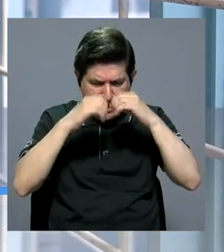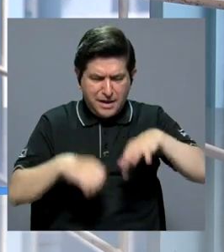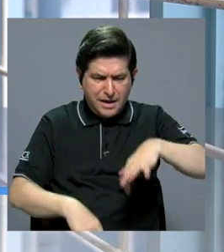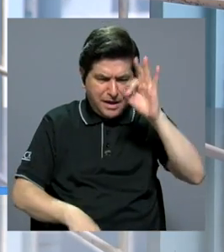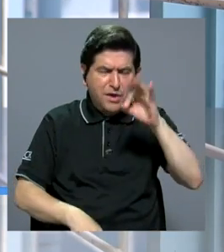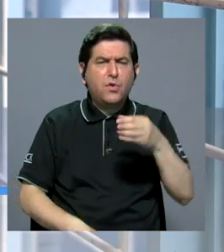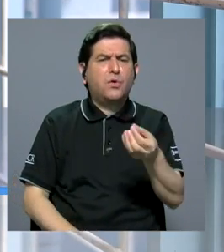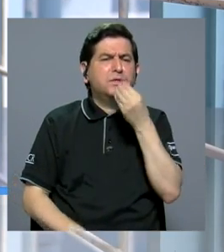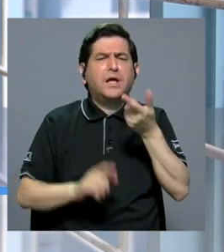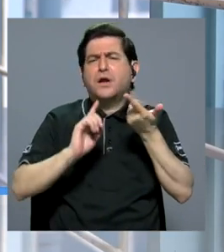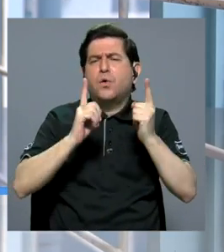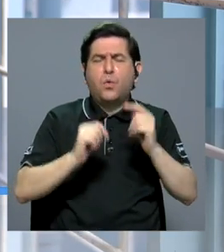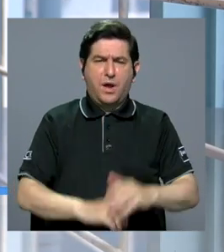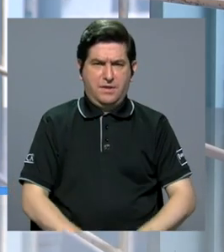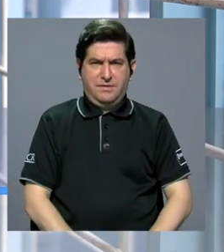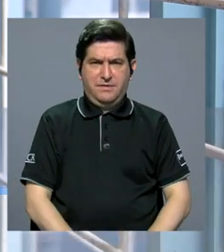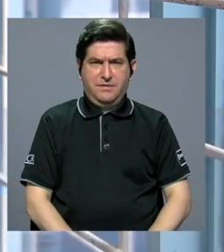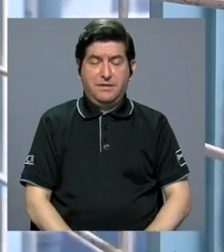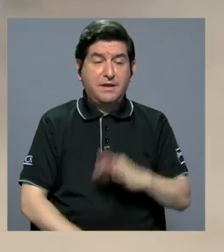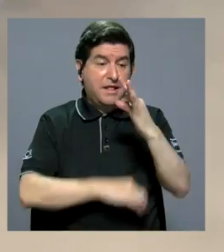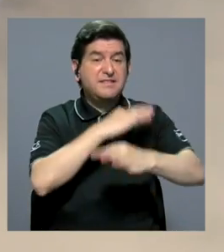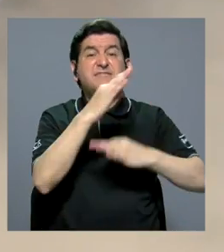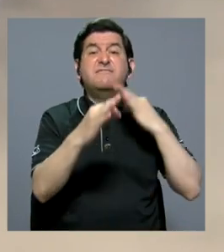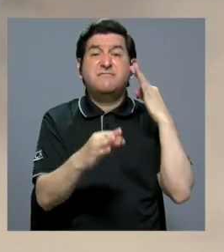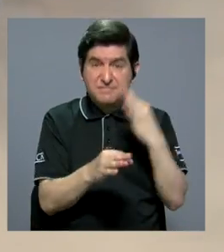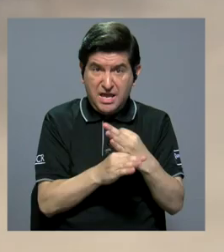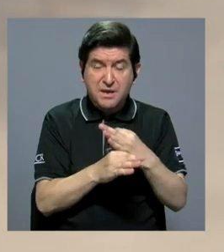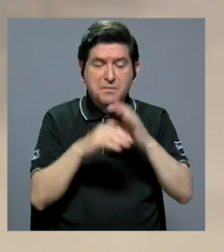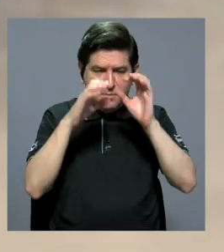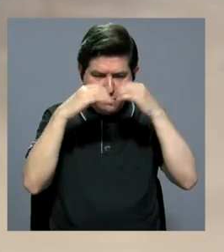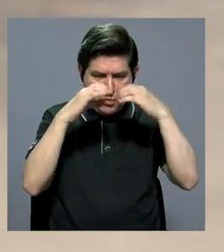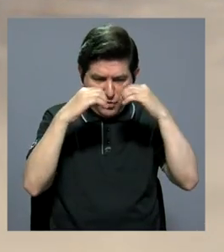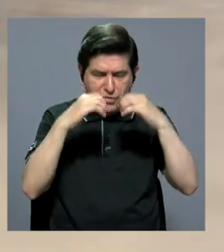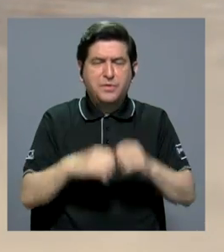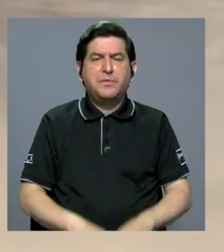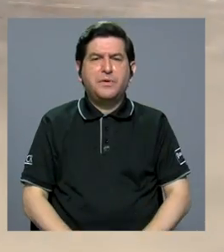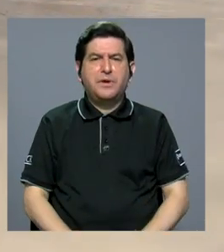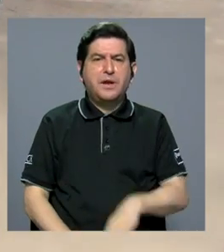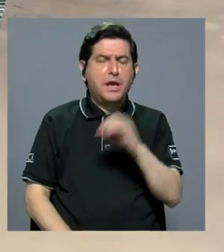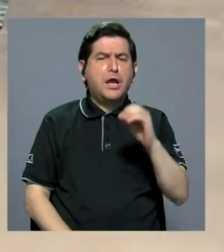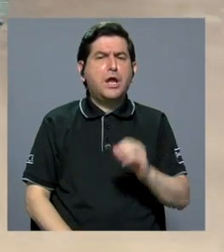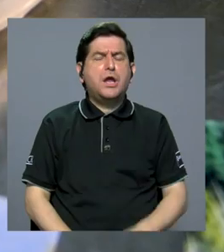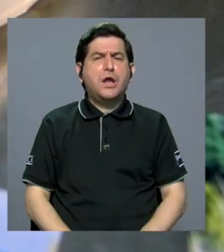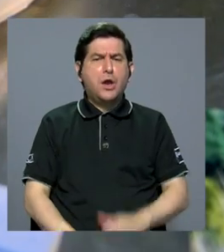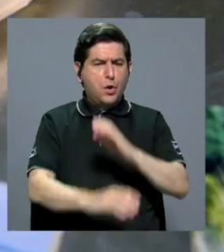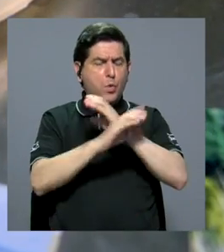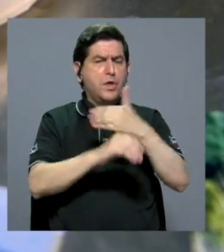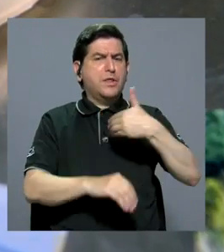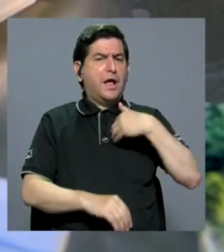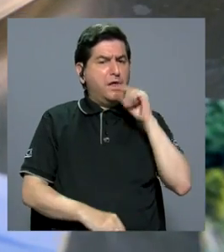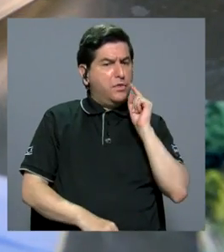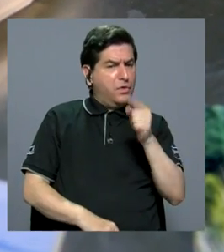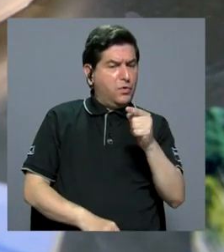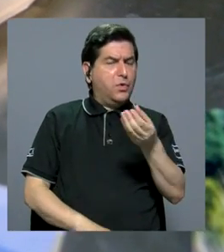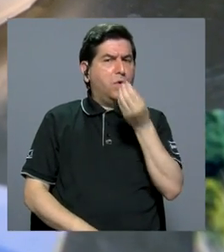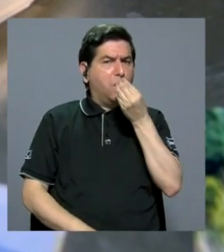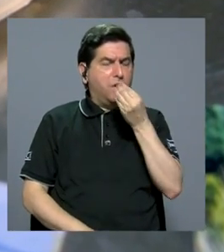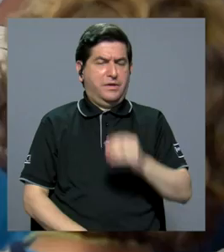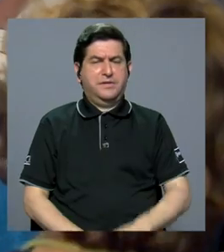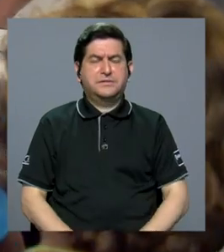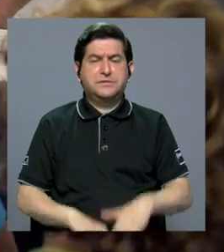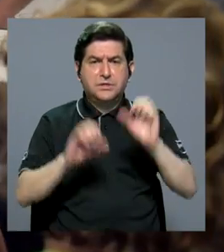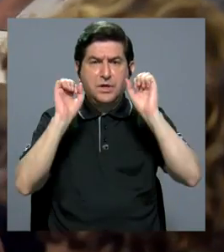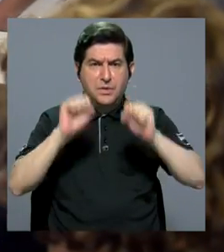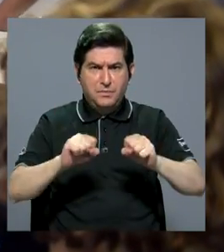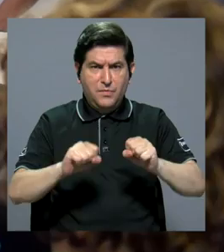podrían encontrar en los alimentos, el tipo de microorganismos, el tipo de cuidados que deberían tener con esos alimentos para